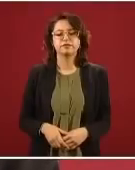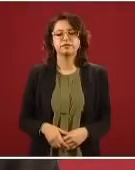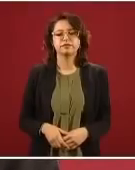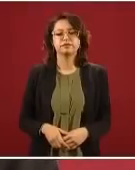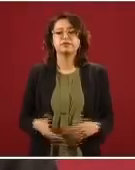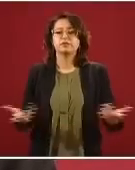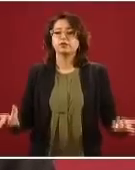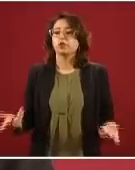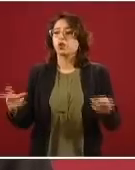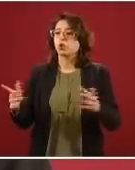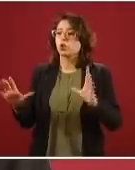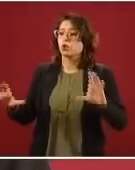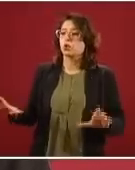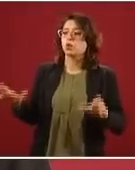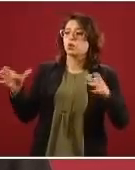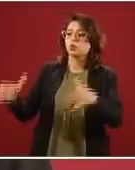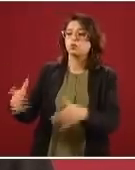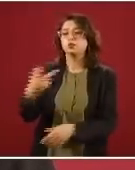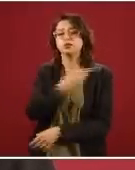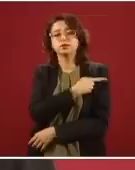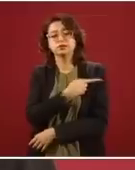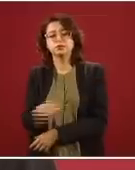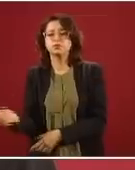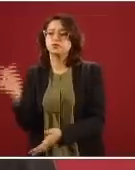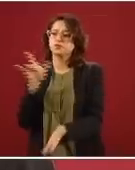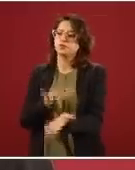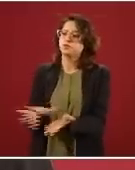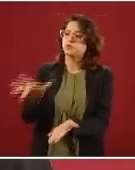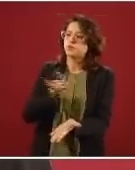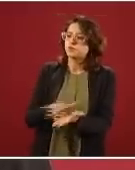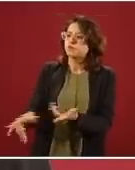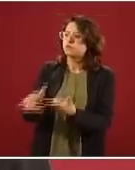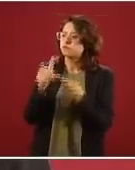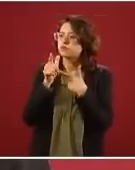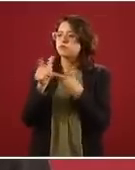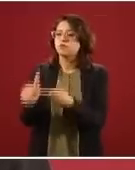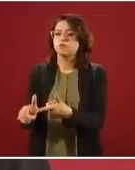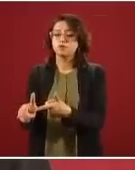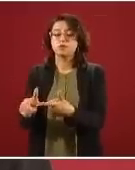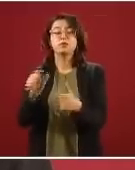las comunidades más pobres, seguir impulsando